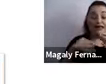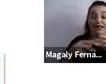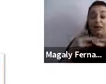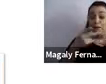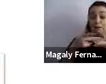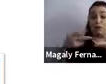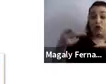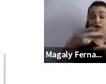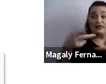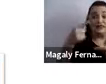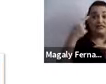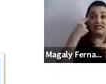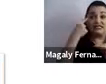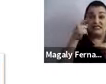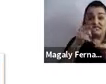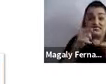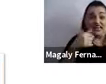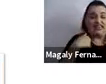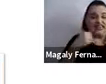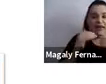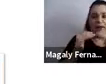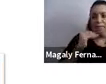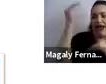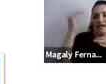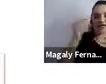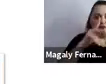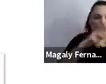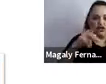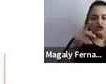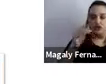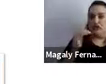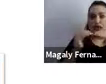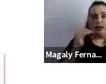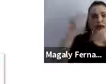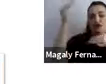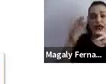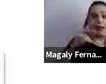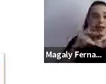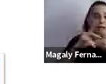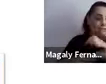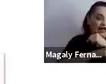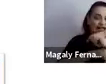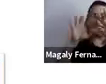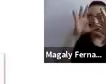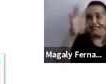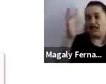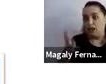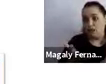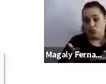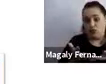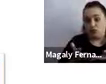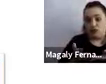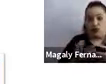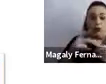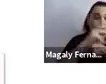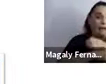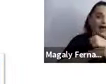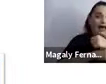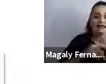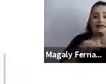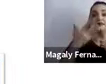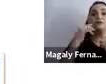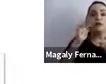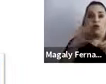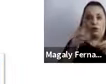tienen más población que la mitad de los países del mundo. Es importante hacer un análisis desagregado de los países más grandes, por lo menos, ¿no?